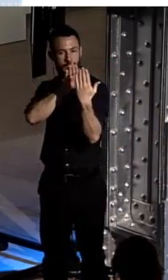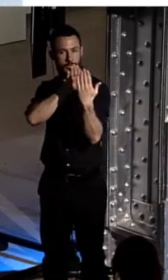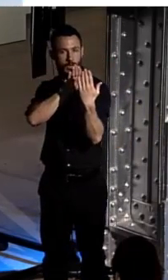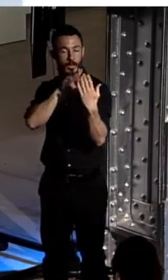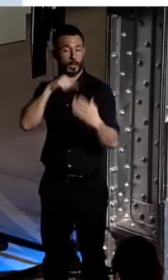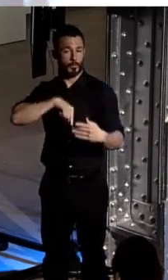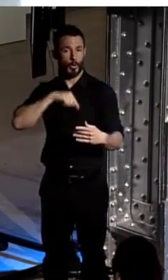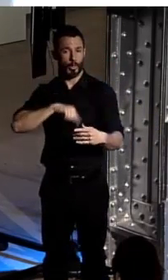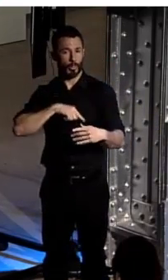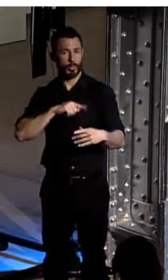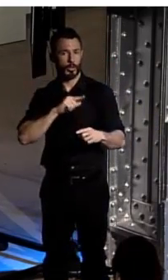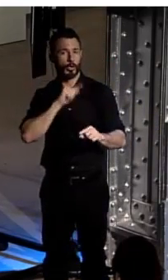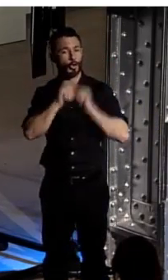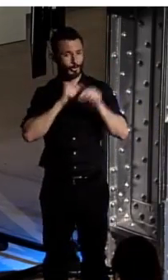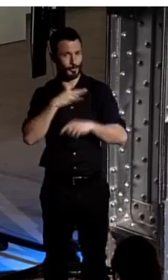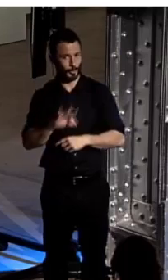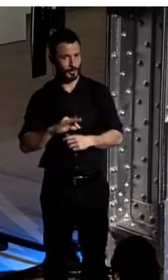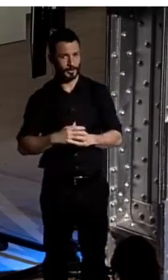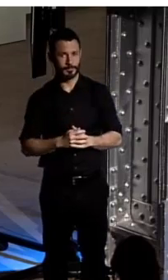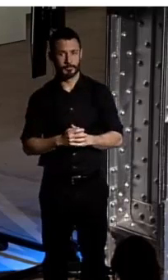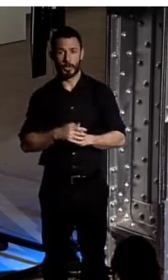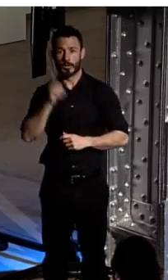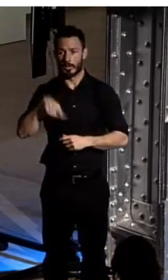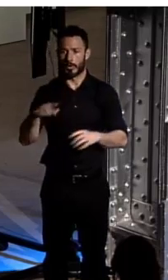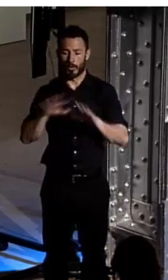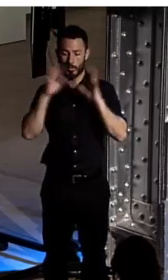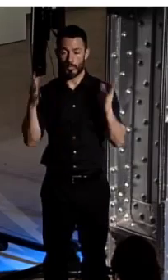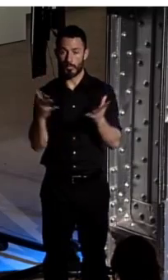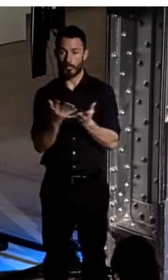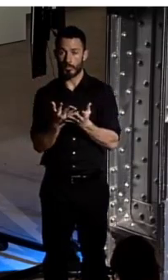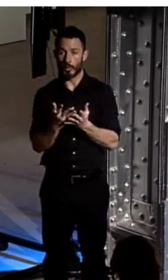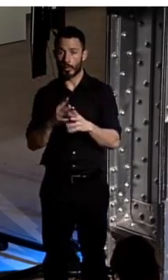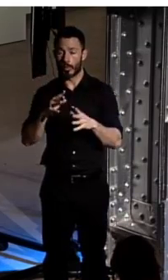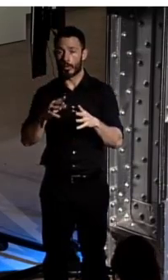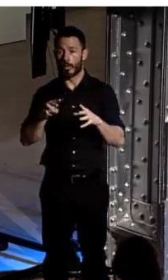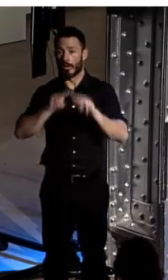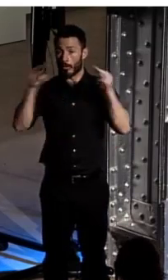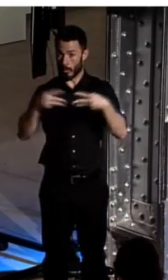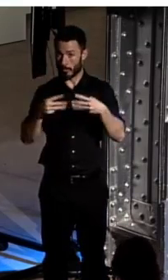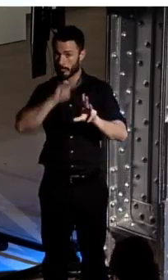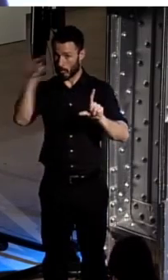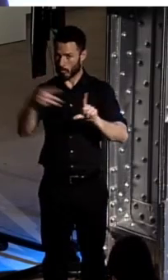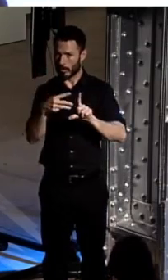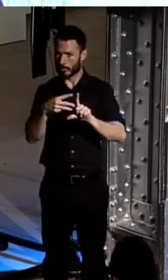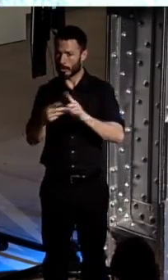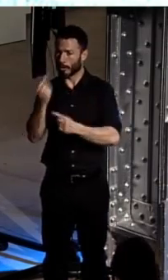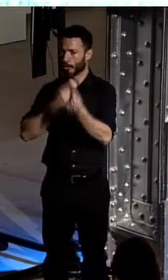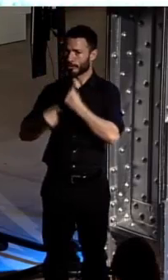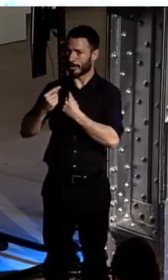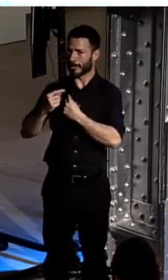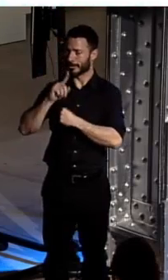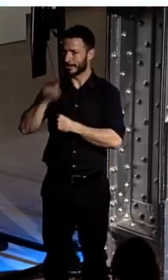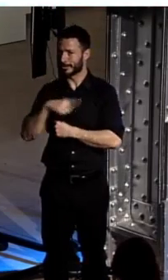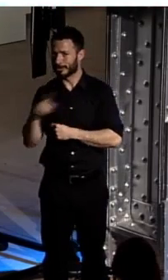son contagiosas, pero son contagiosas también cuando nos interaccionamos en el mundo online, o no lo son. Y esto es algo que no sabíamos hasta que